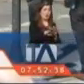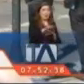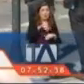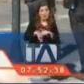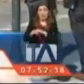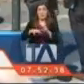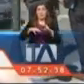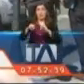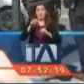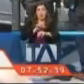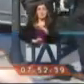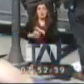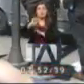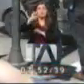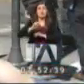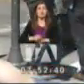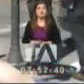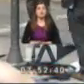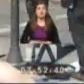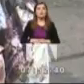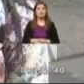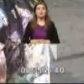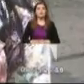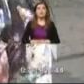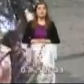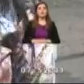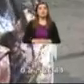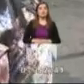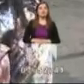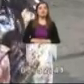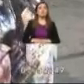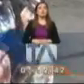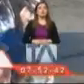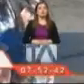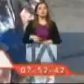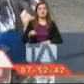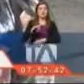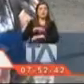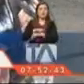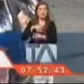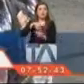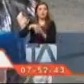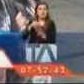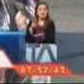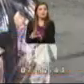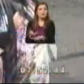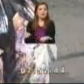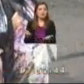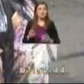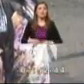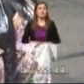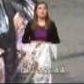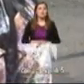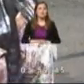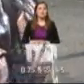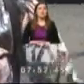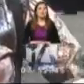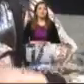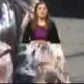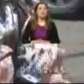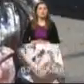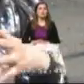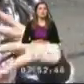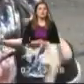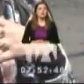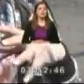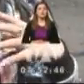tener, no poder correr ese riesgo, ¿no? Y debe haber baños en la estación del metro, porque hay mucha, o sea,